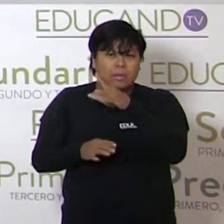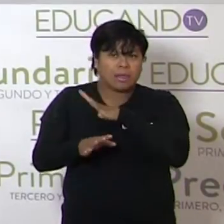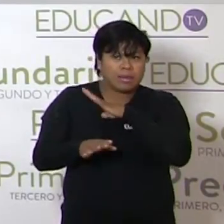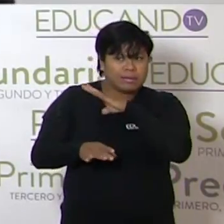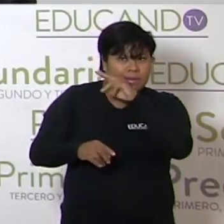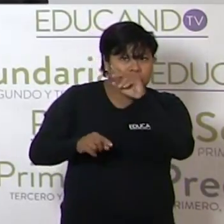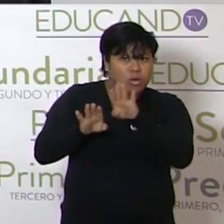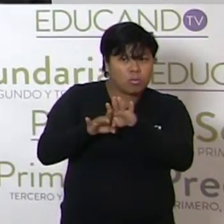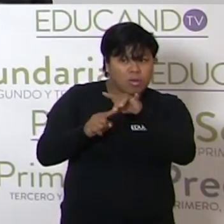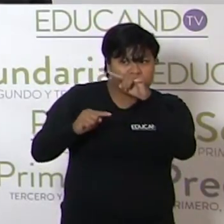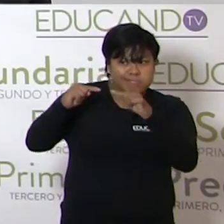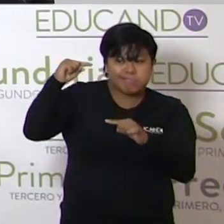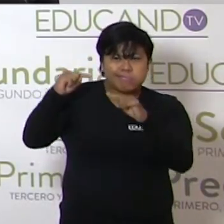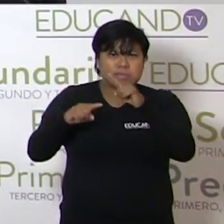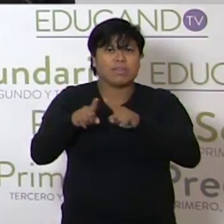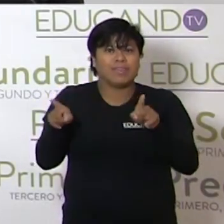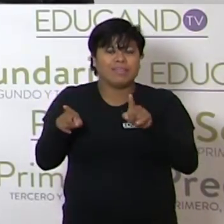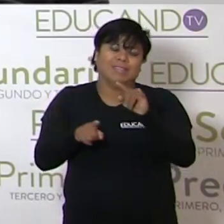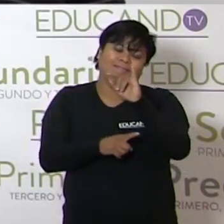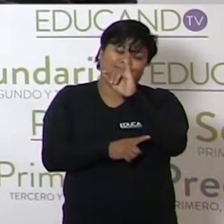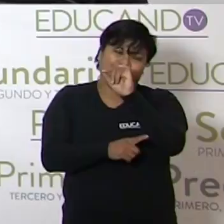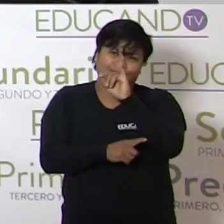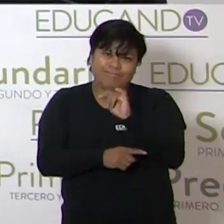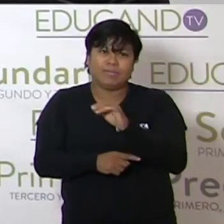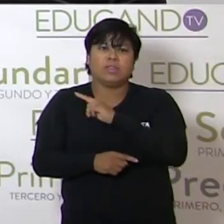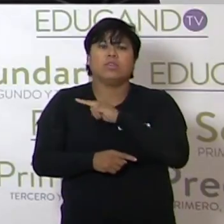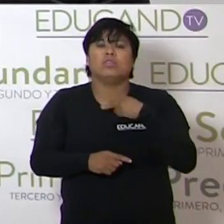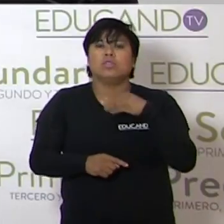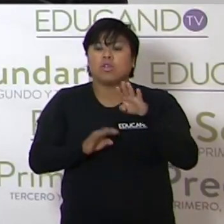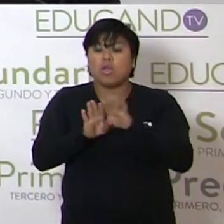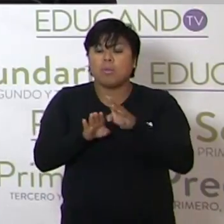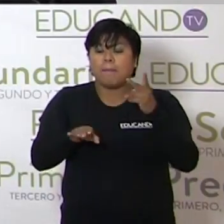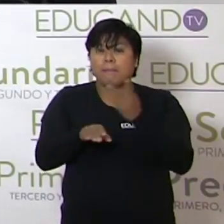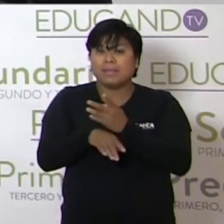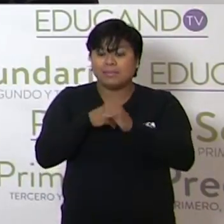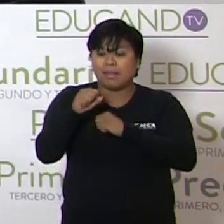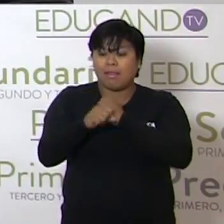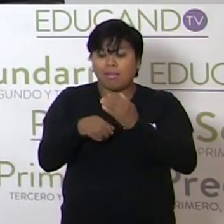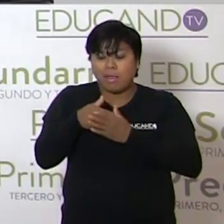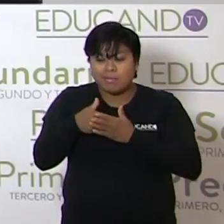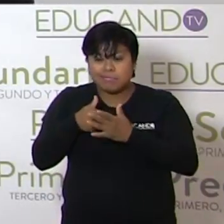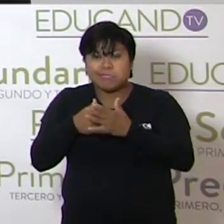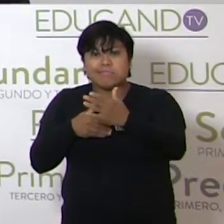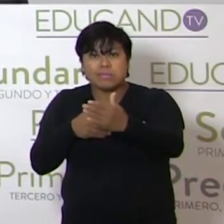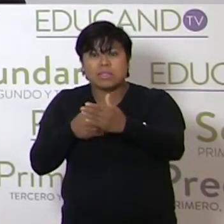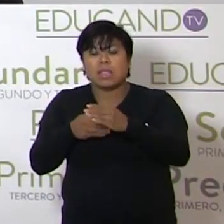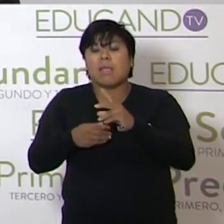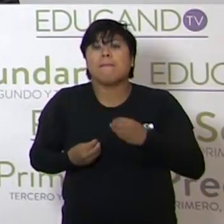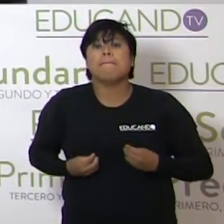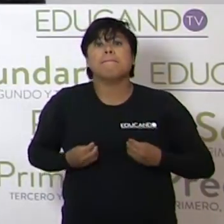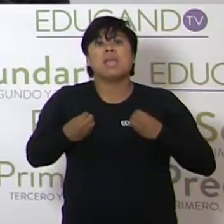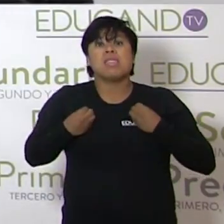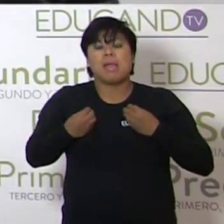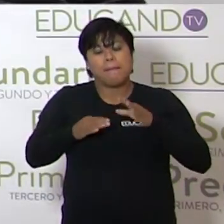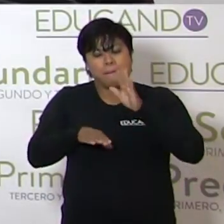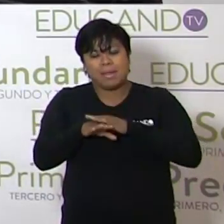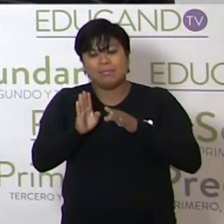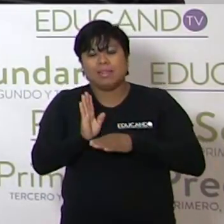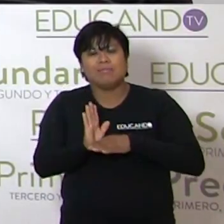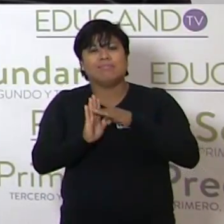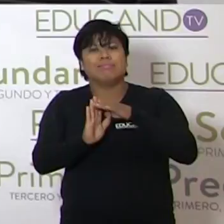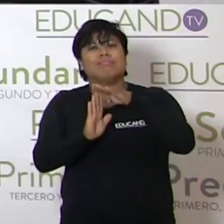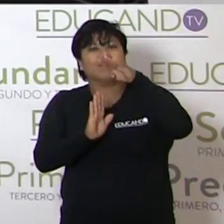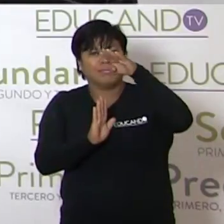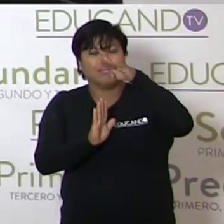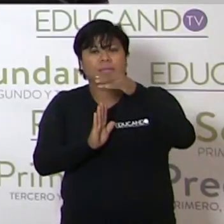variación? Por supuesto, conforme van pasando los años, el promedio de vida va aumentando. Eso